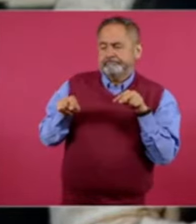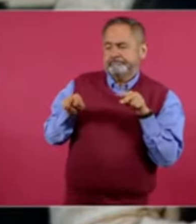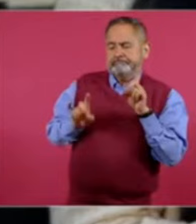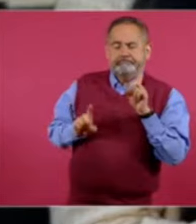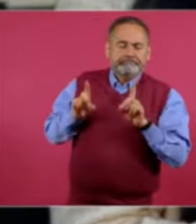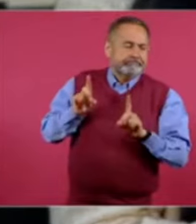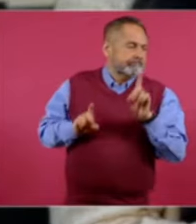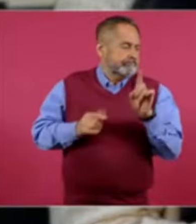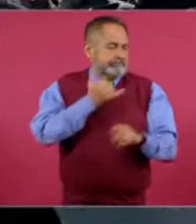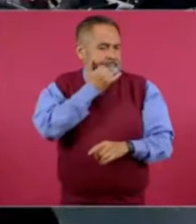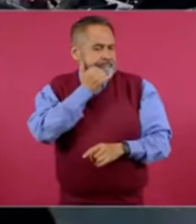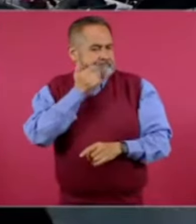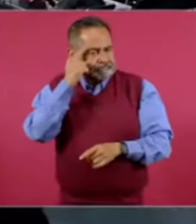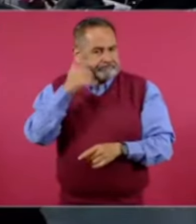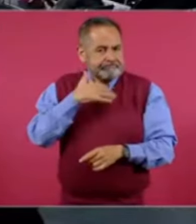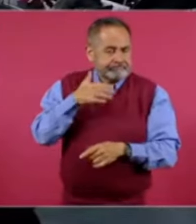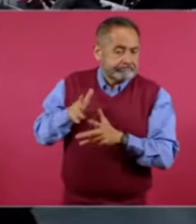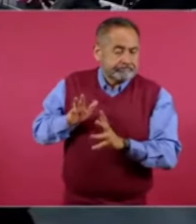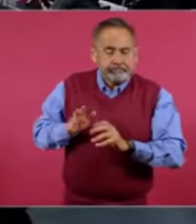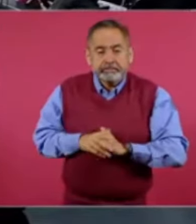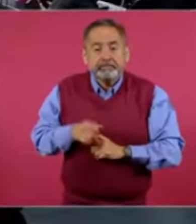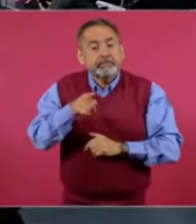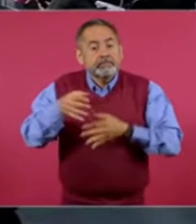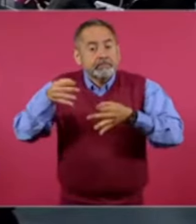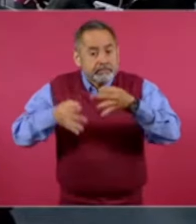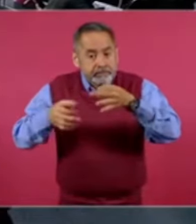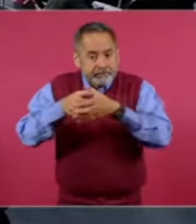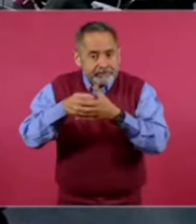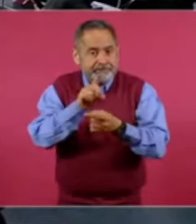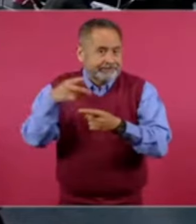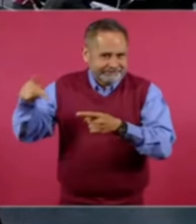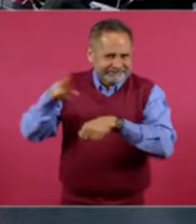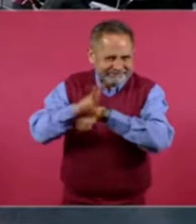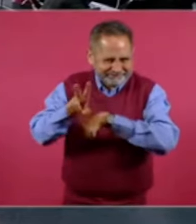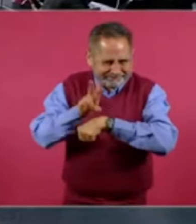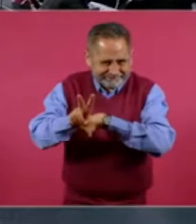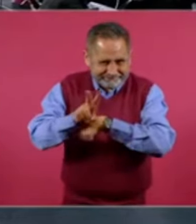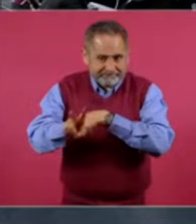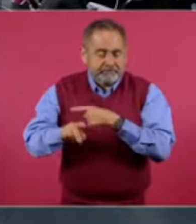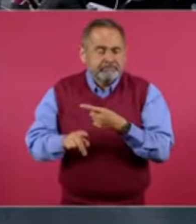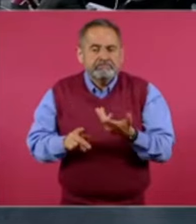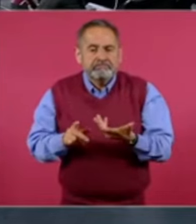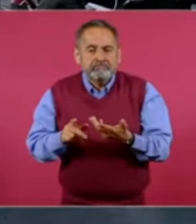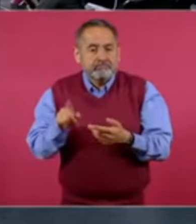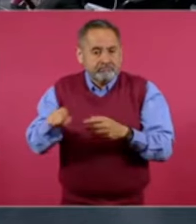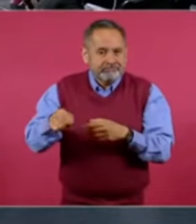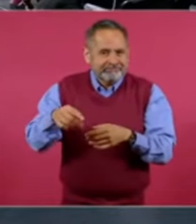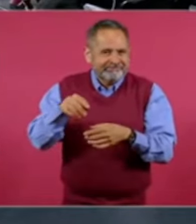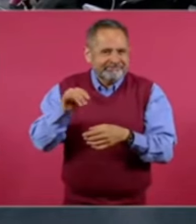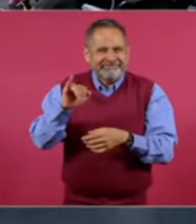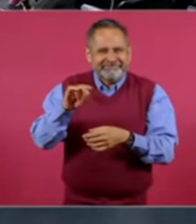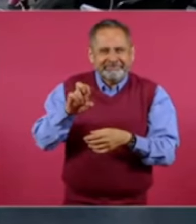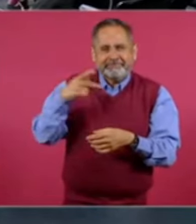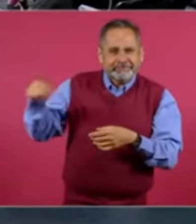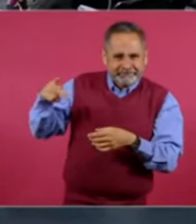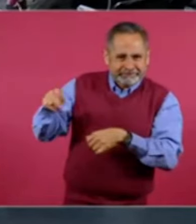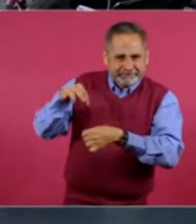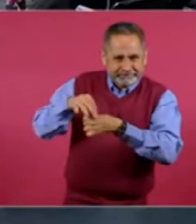mundo, y además porque el Tribunal y el Consejo Nacional de Venezuela pues no muestra independencia